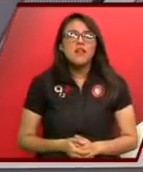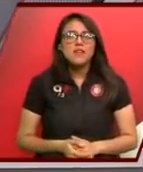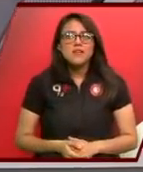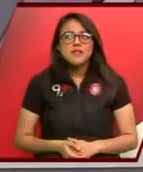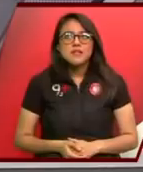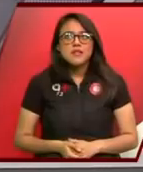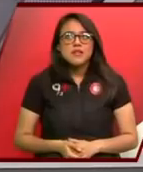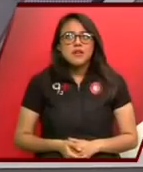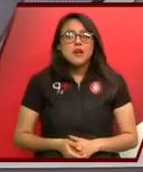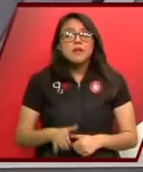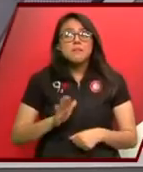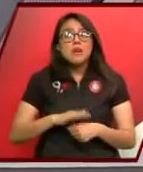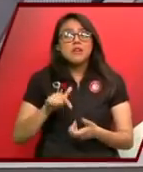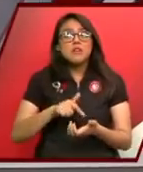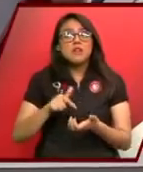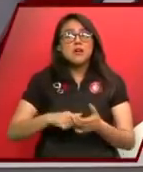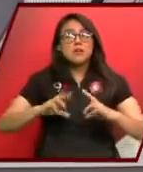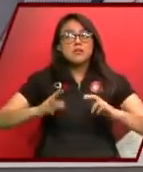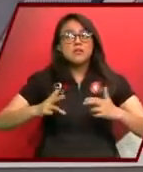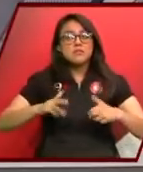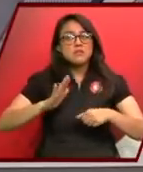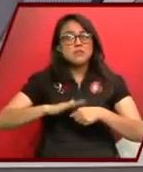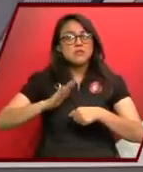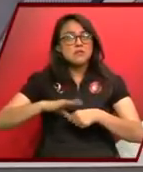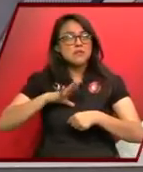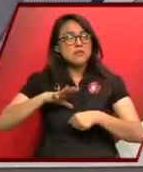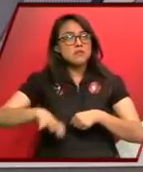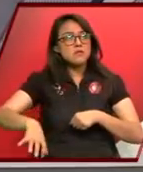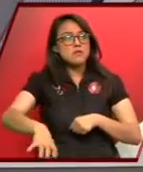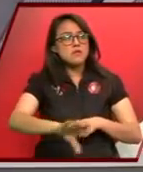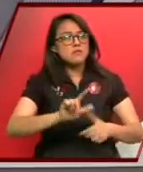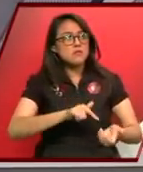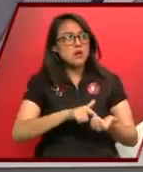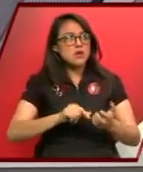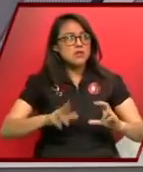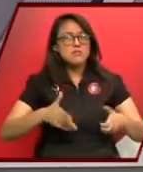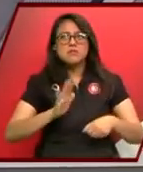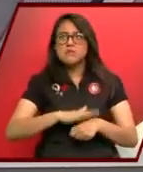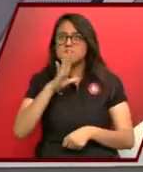Ay, ay, ay. ¿Y que hay más casetas en Chiapas que aquí en la Ciudad de México?